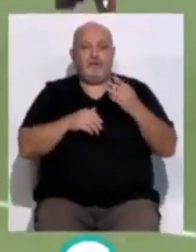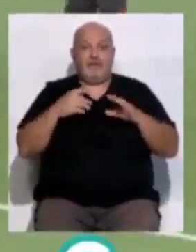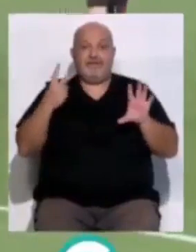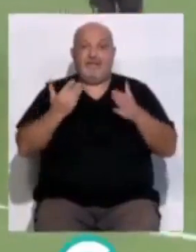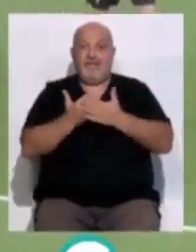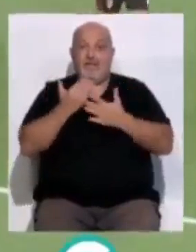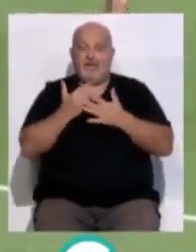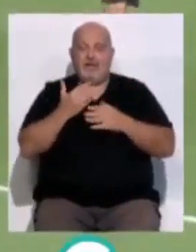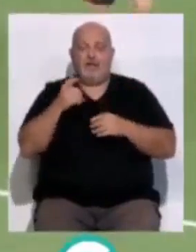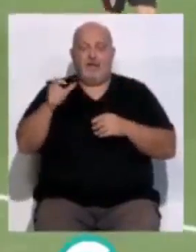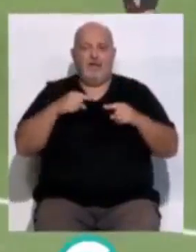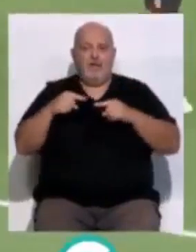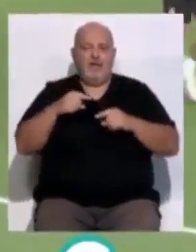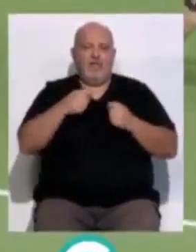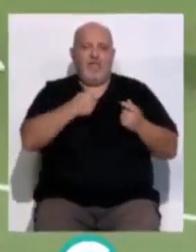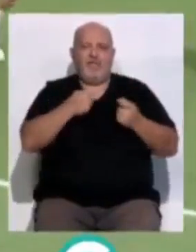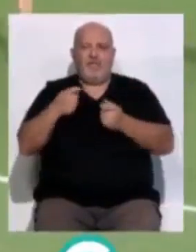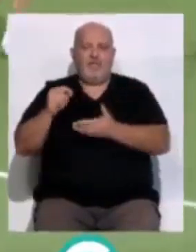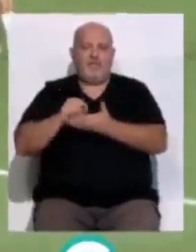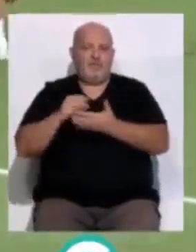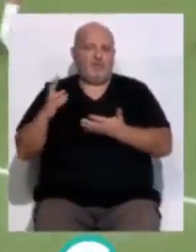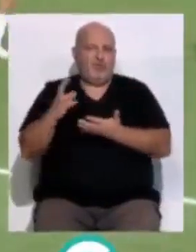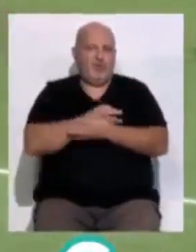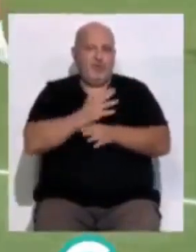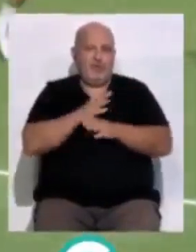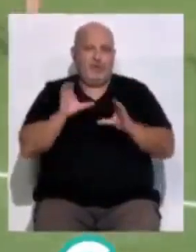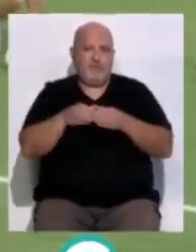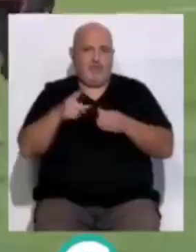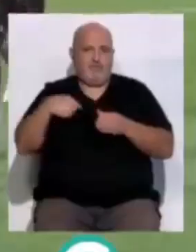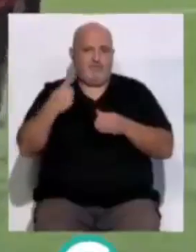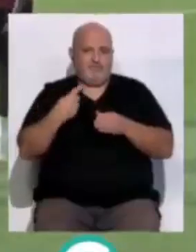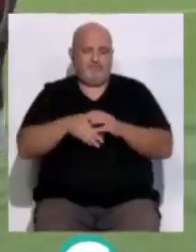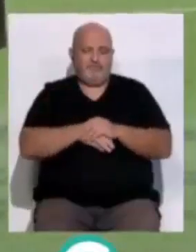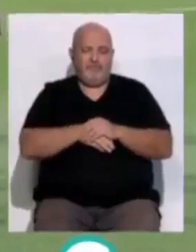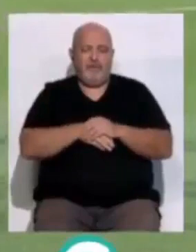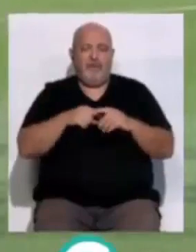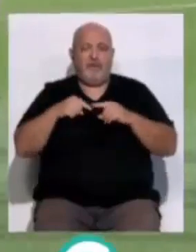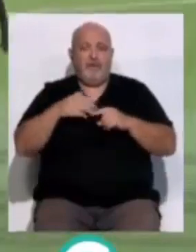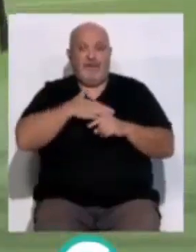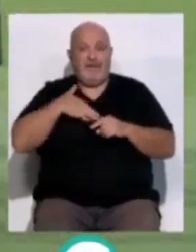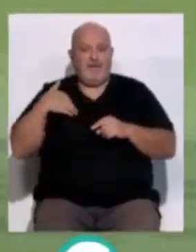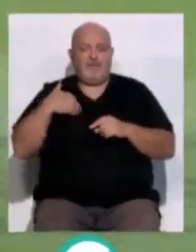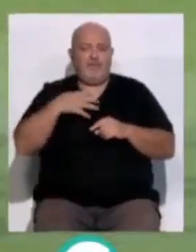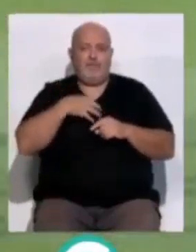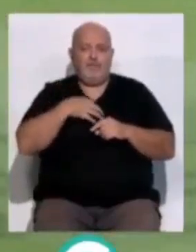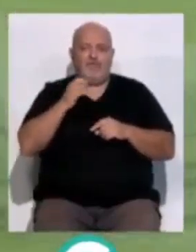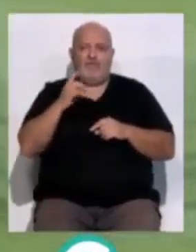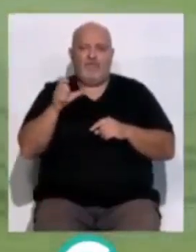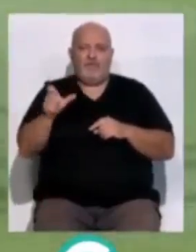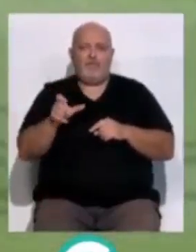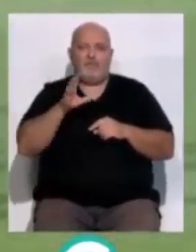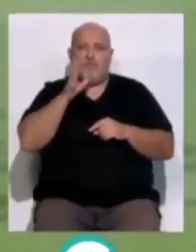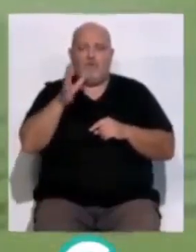días obligarán al técnico a repartir minutos entre todos los efectivos de la plantilla. Sergio González no podrá contar con Fede San